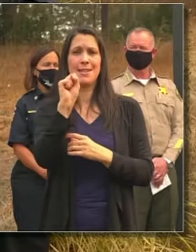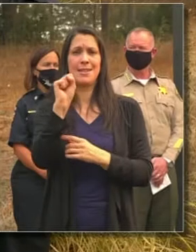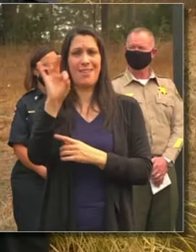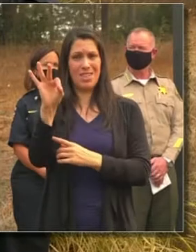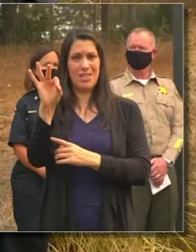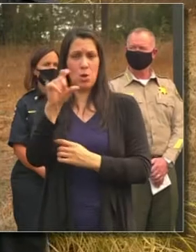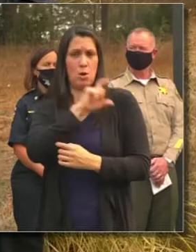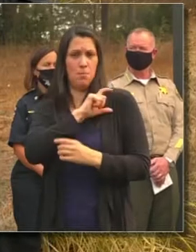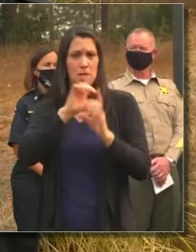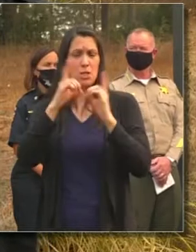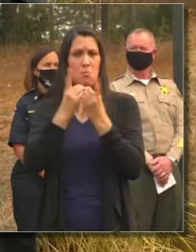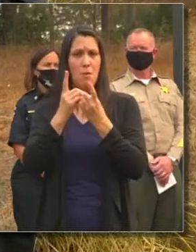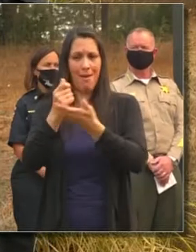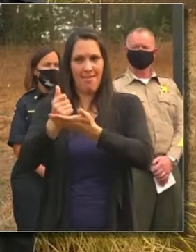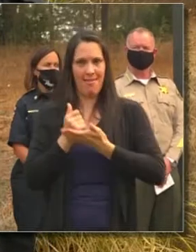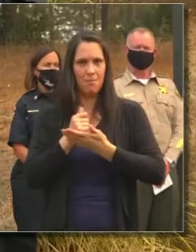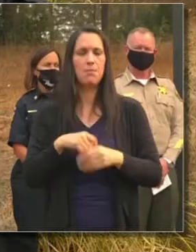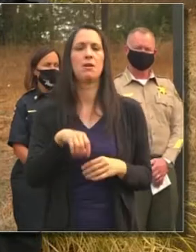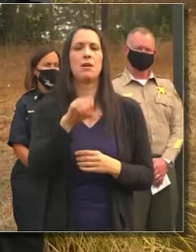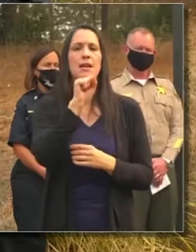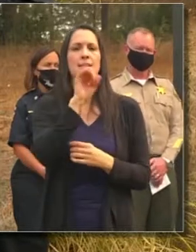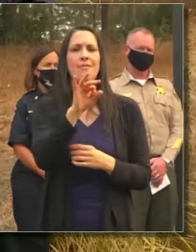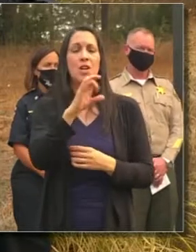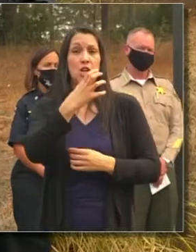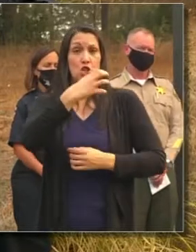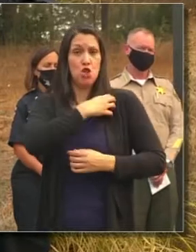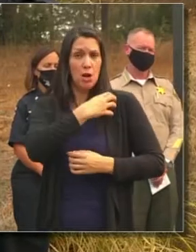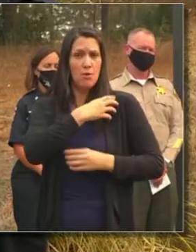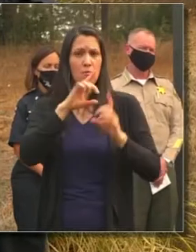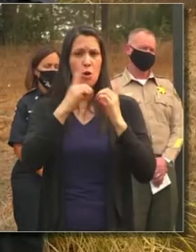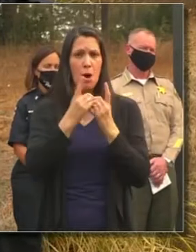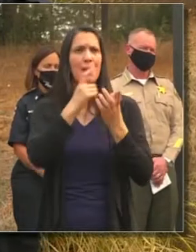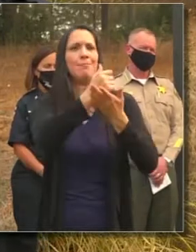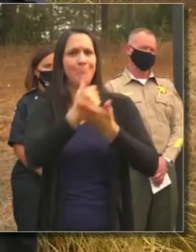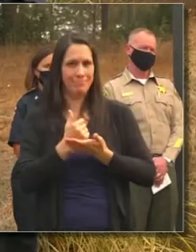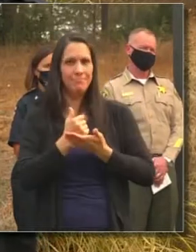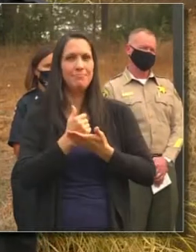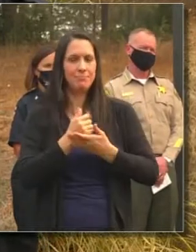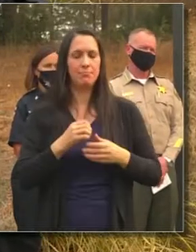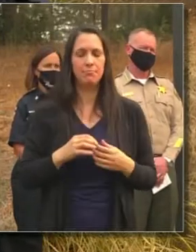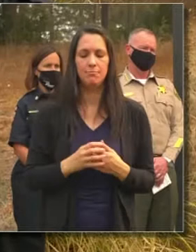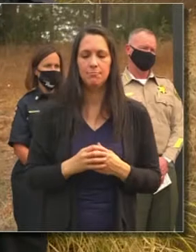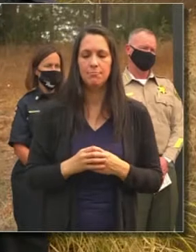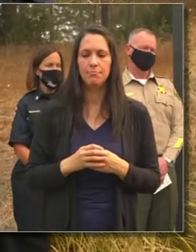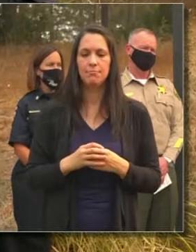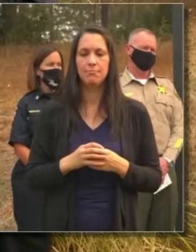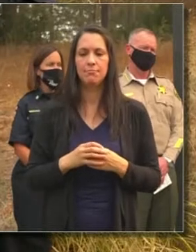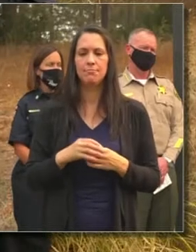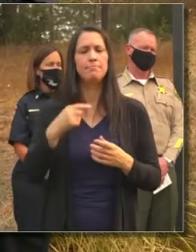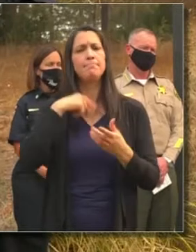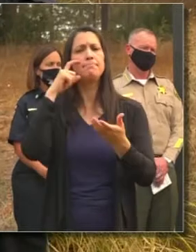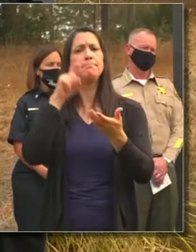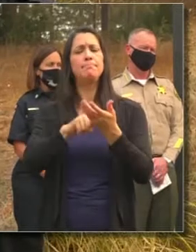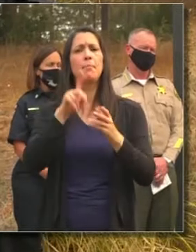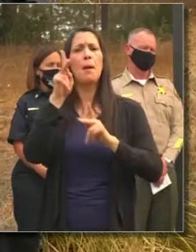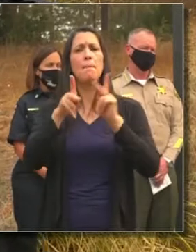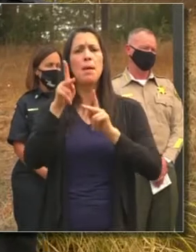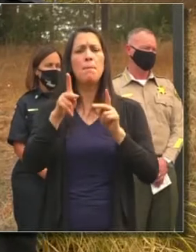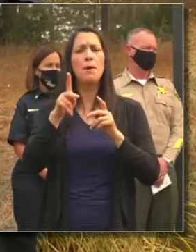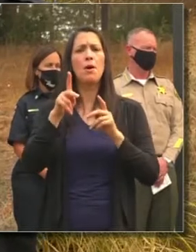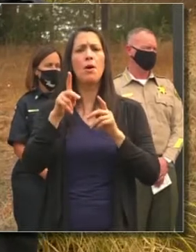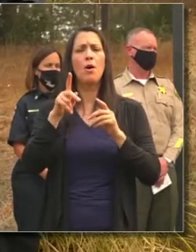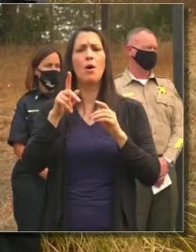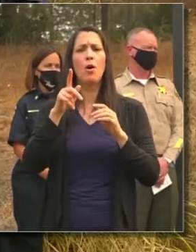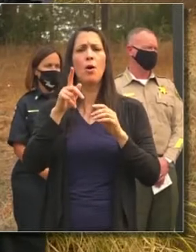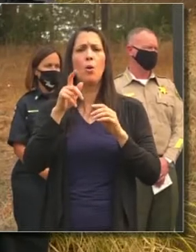con el departamento de policía de san francisco y en el departamento de alguacil de san francisco ahora nos vemos con personas